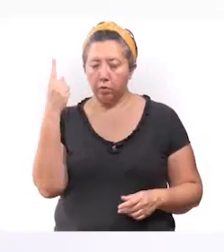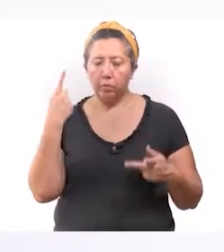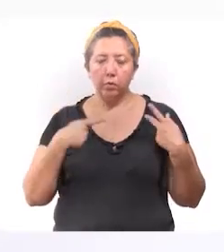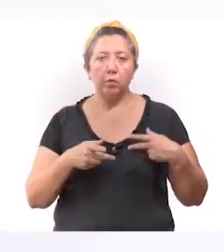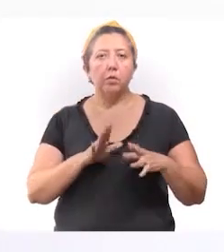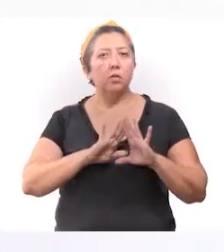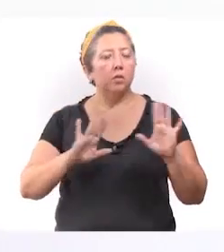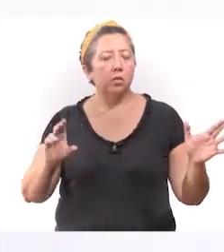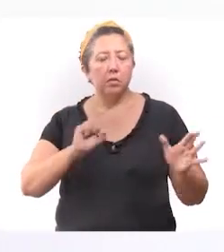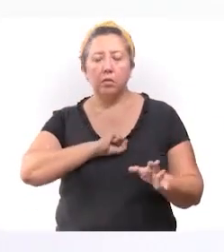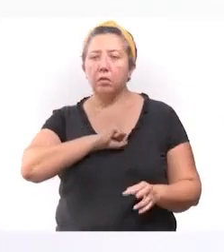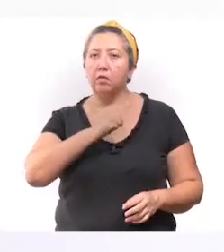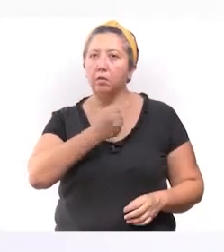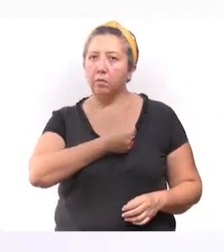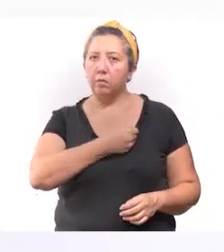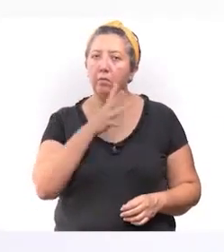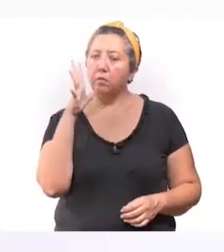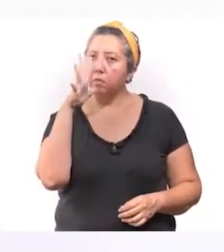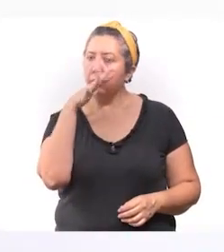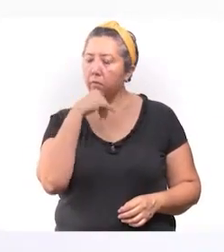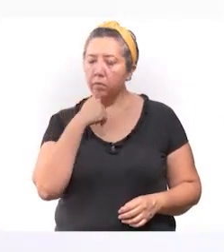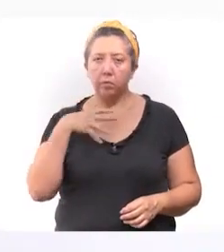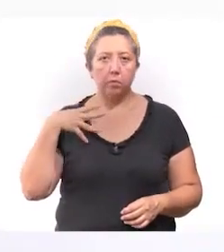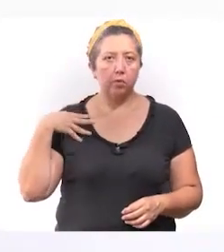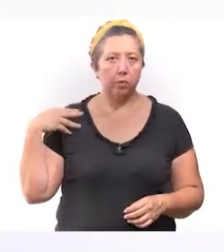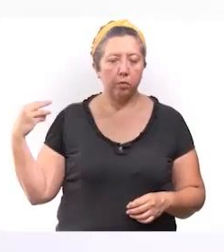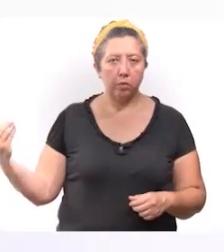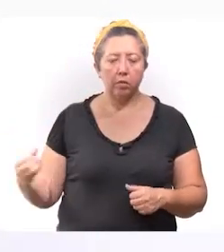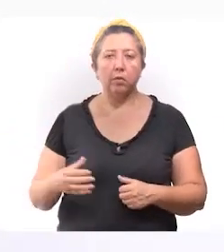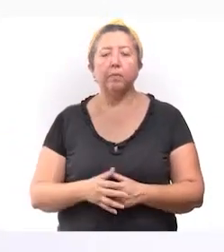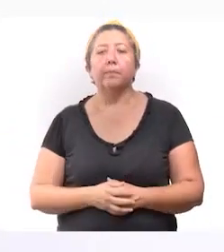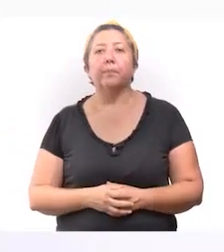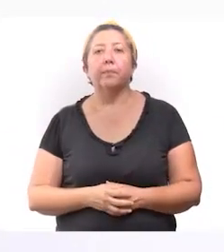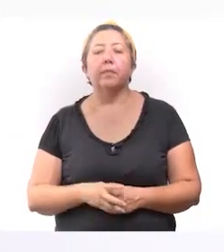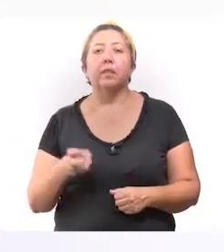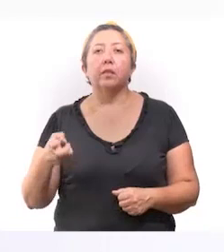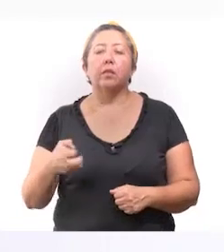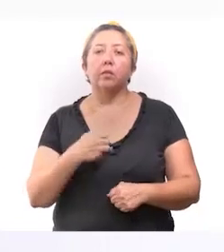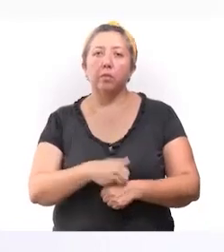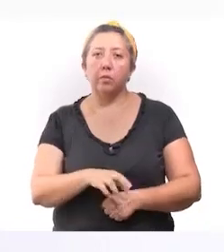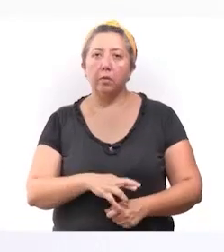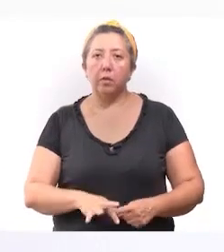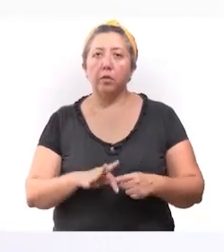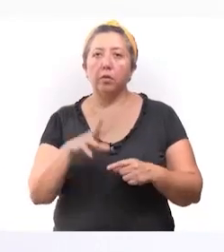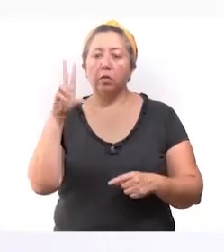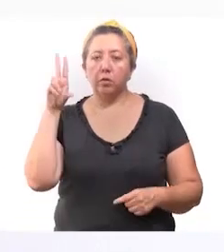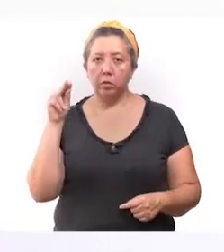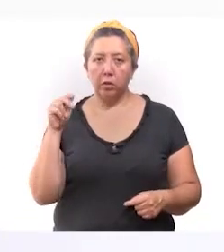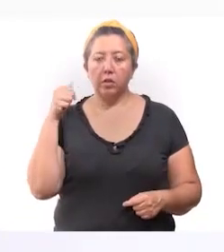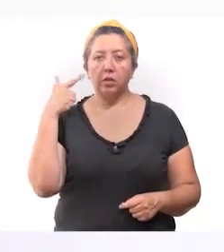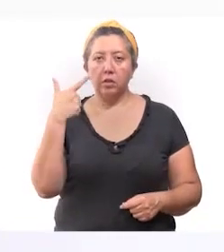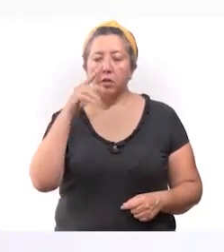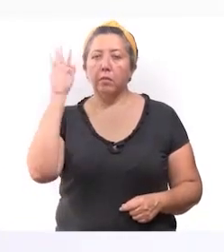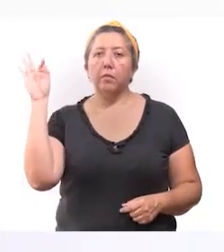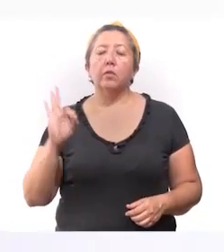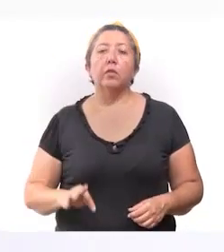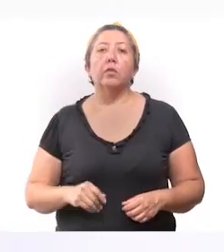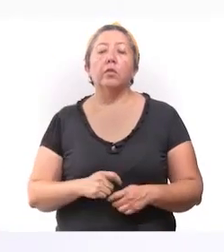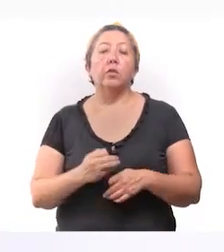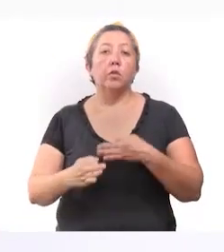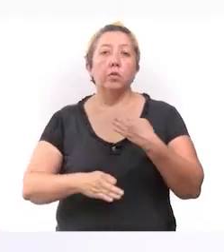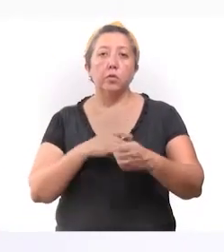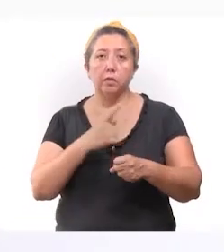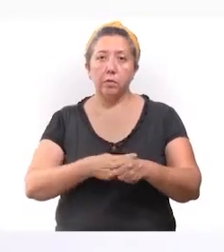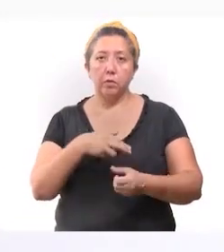58.081 pacientes ya se recuperaron, no presentan síntomas ni pueden contagiar. Esta cifra representa el 87% del total